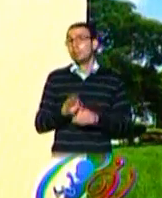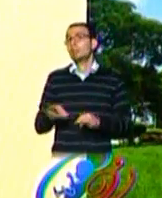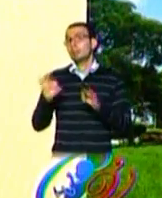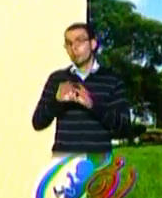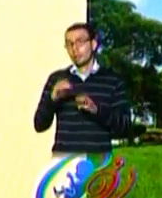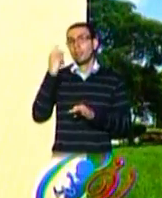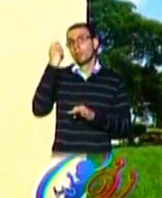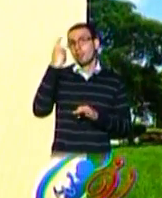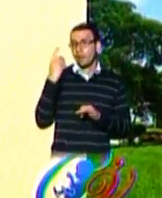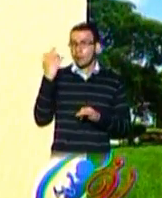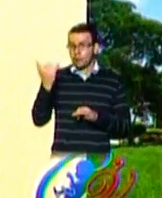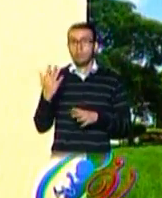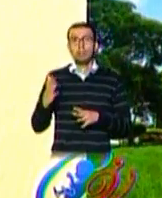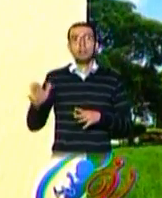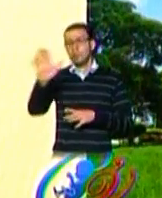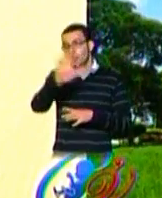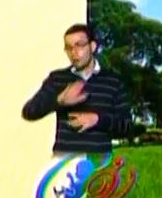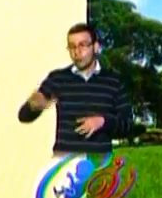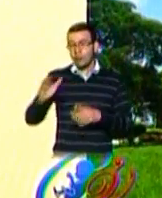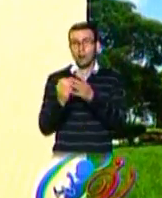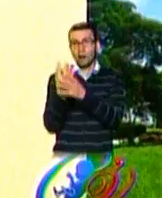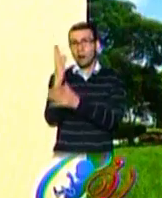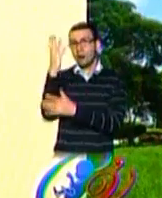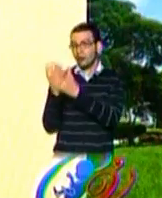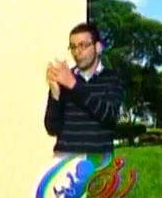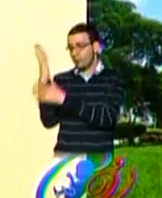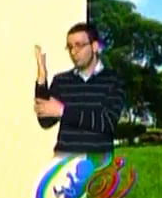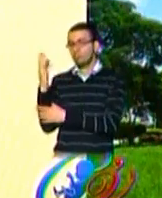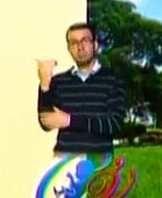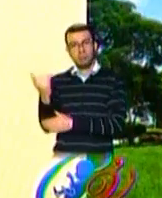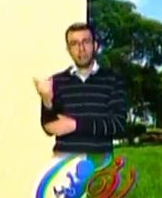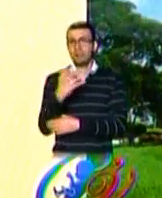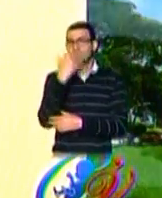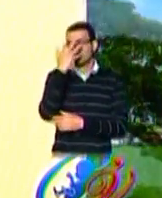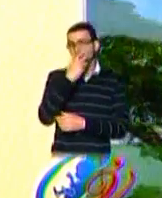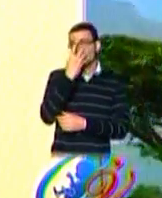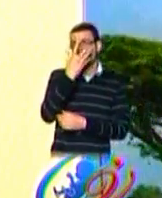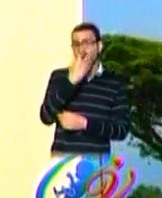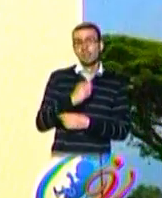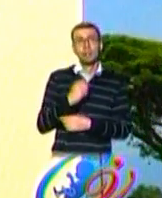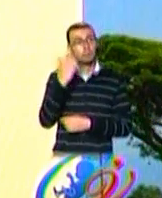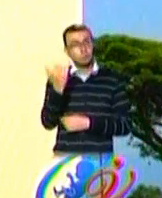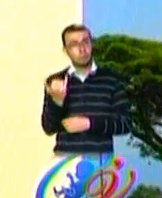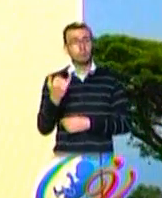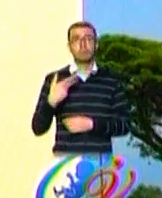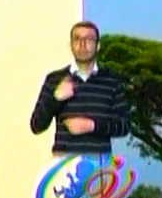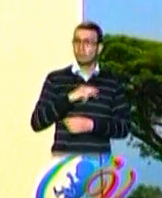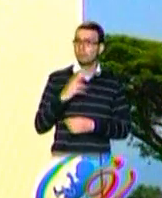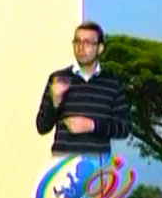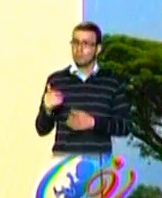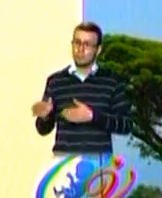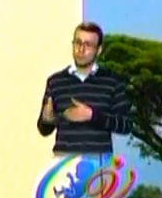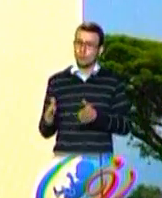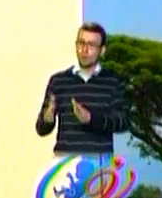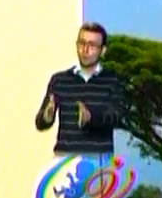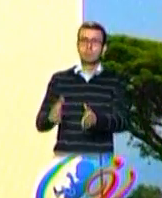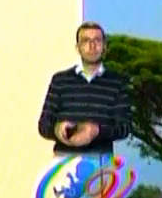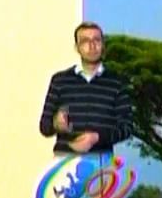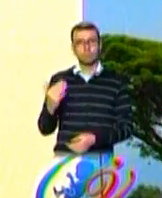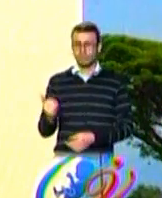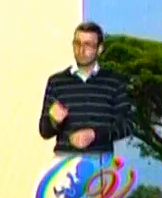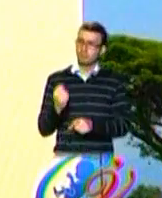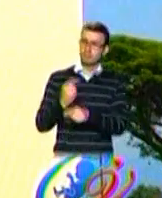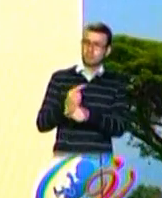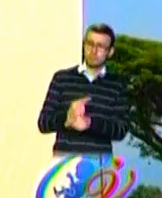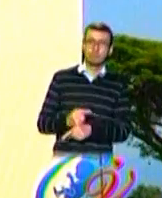algo sabio. Y es tan sabio que, miren, todos han transcurrido por nuestras carreteras. ¿Por qué los árboles